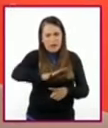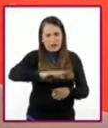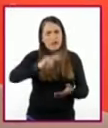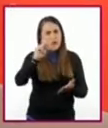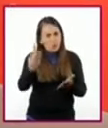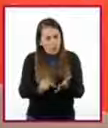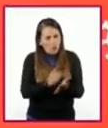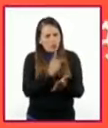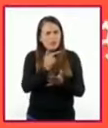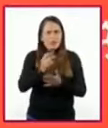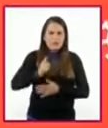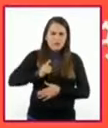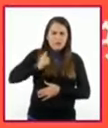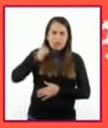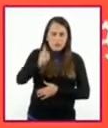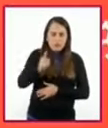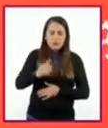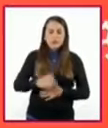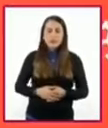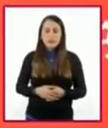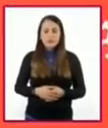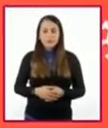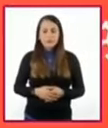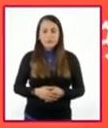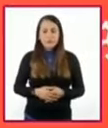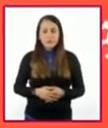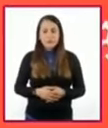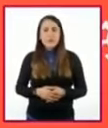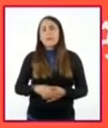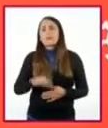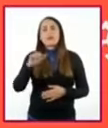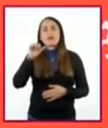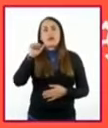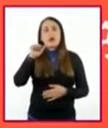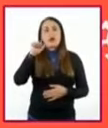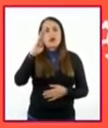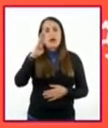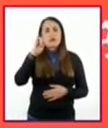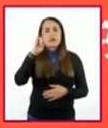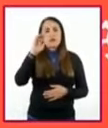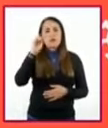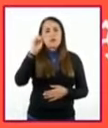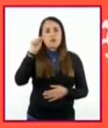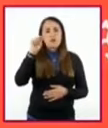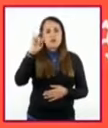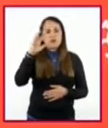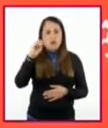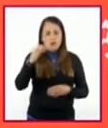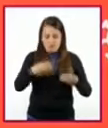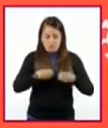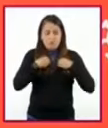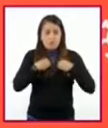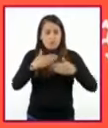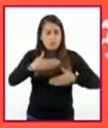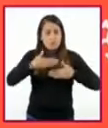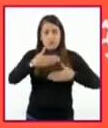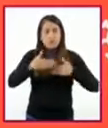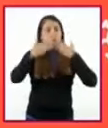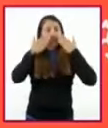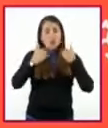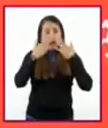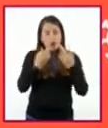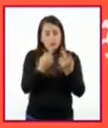aprovechados. El factor abiótico es el medio que contiene gran cantidad de sustancias inorgánicas que se descomponen